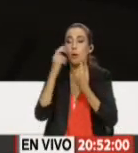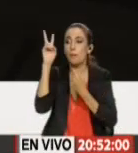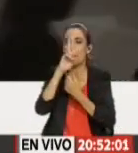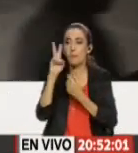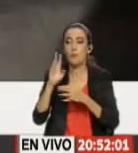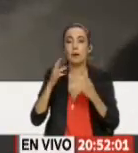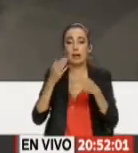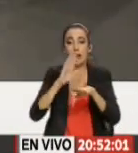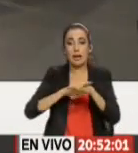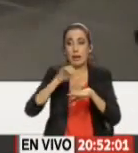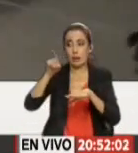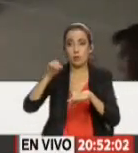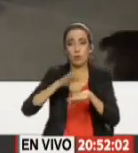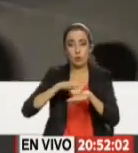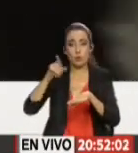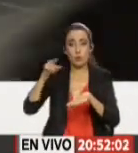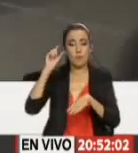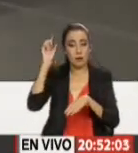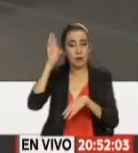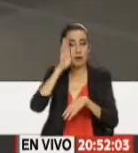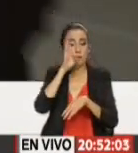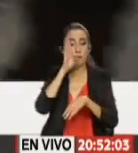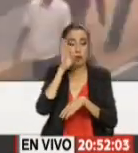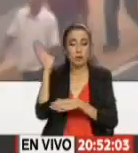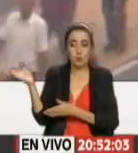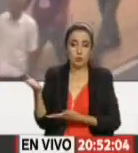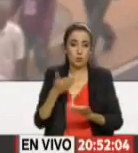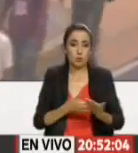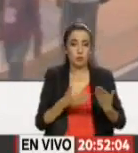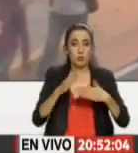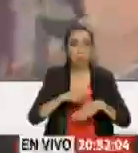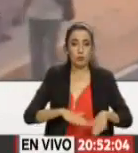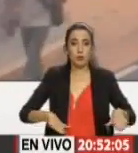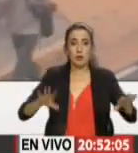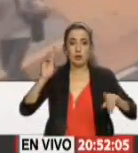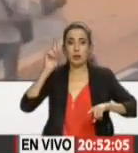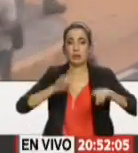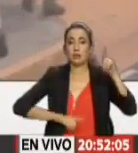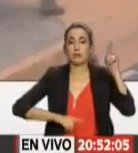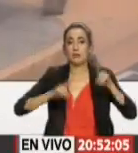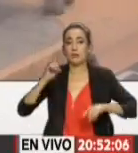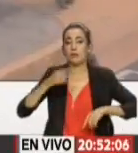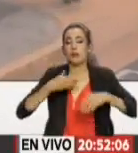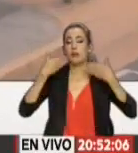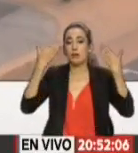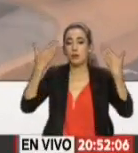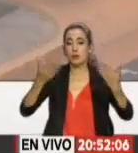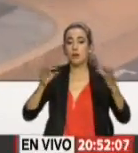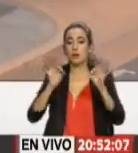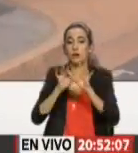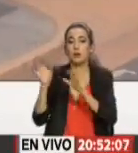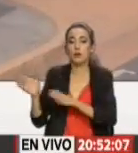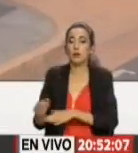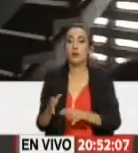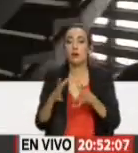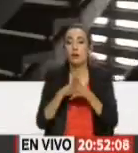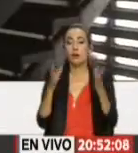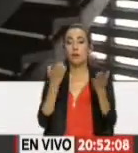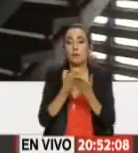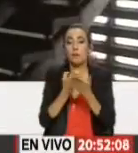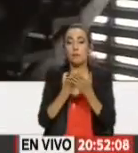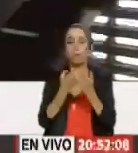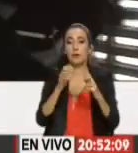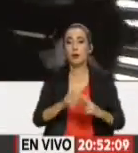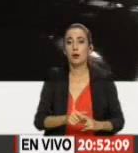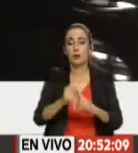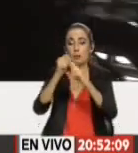el responsable de los fallos en el sistema y ha señalado que la ineptitud y la mala gestión de los millonarios recursos destinados a este